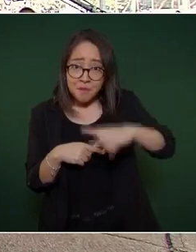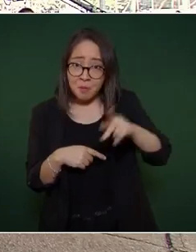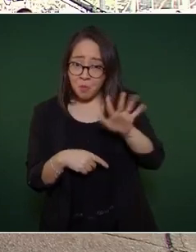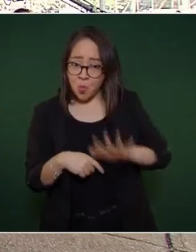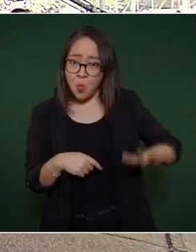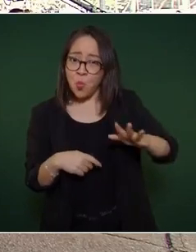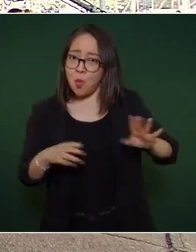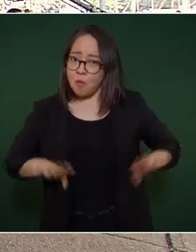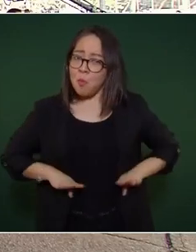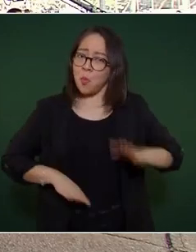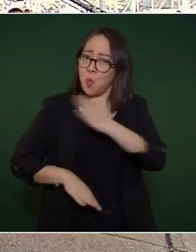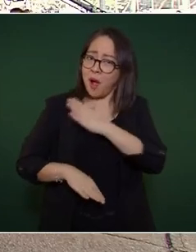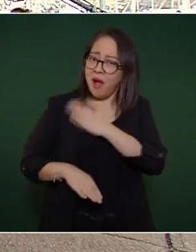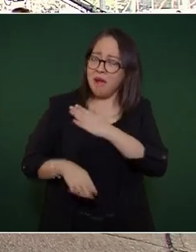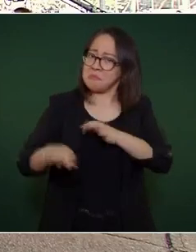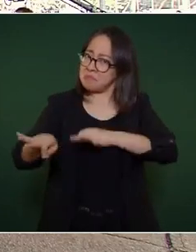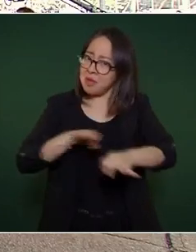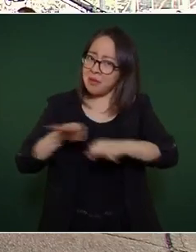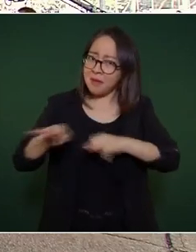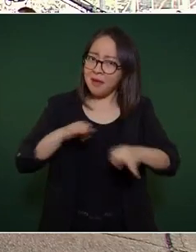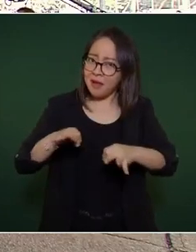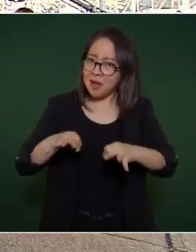corrupción.